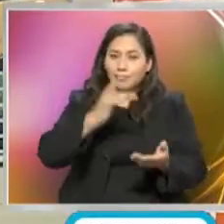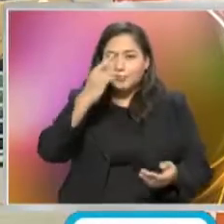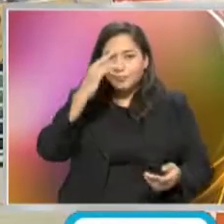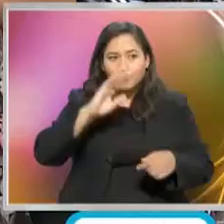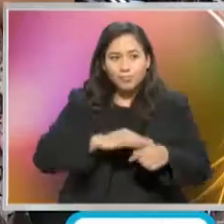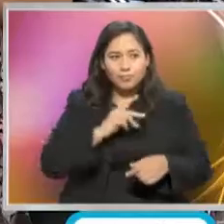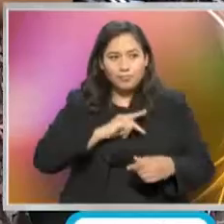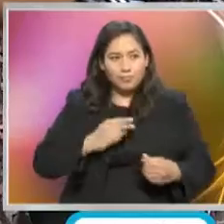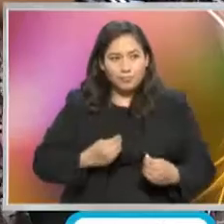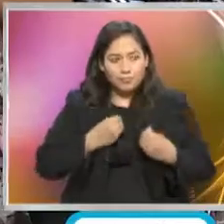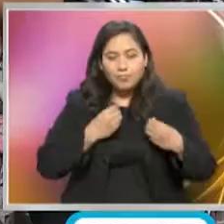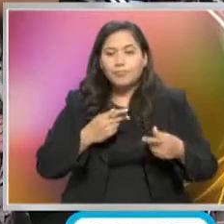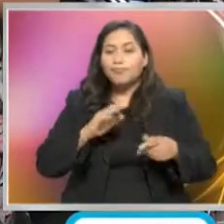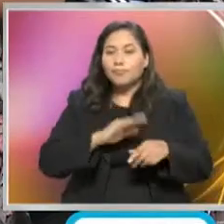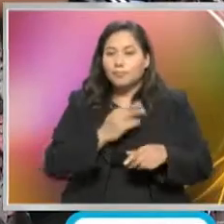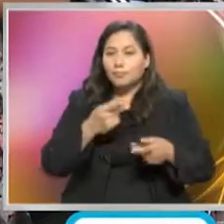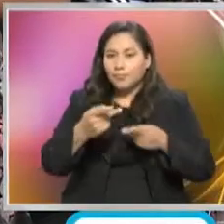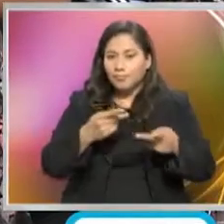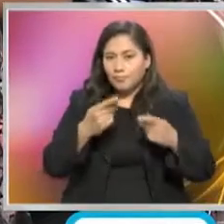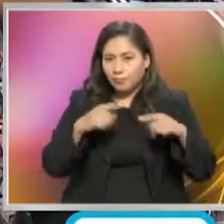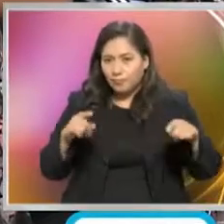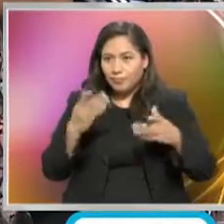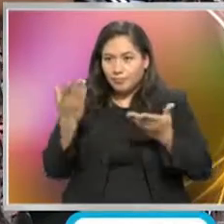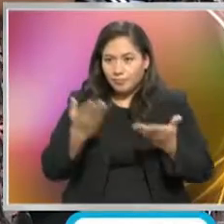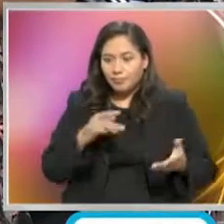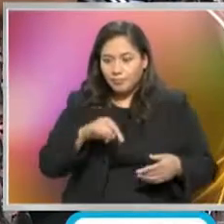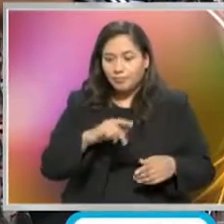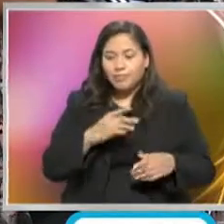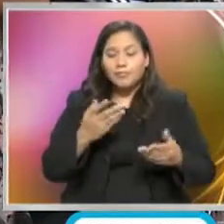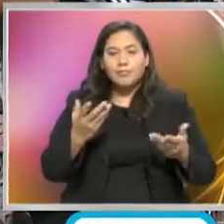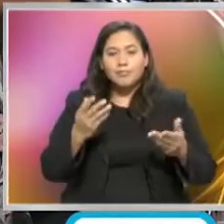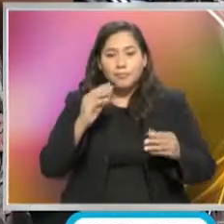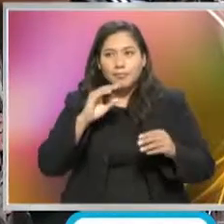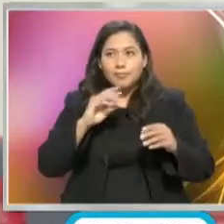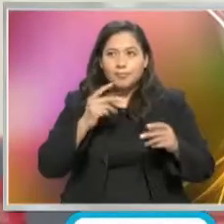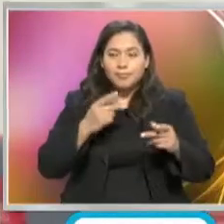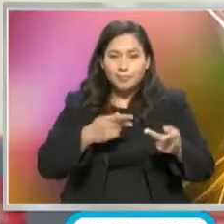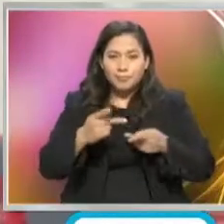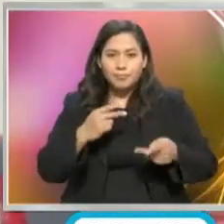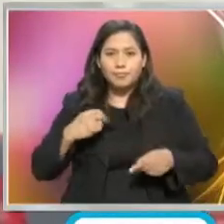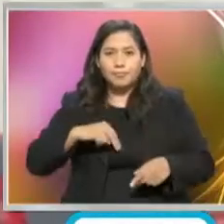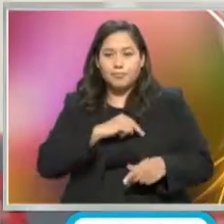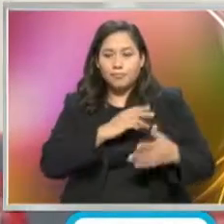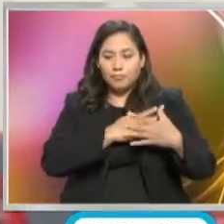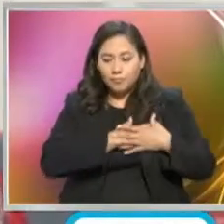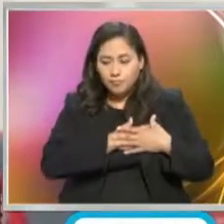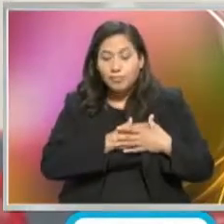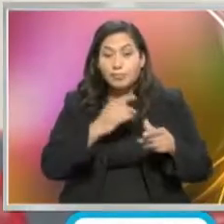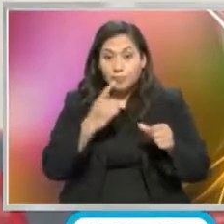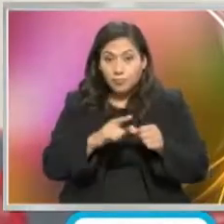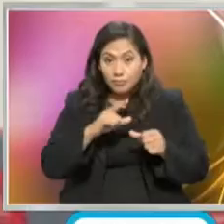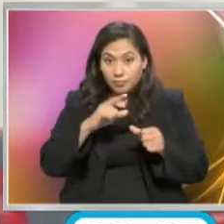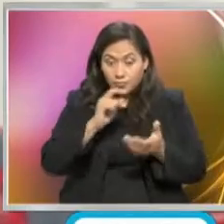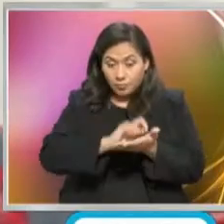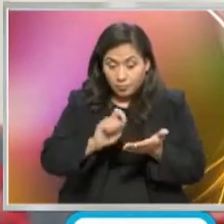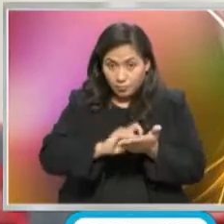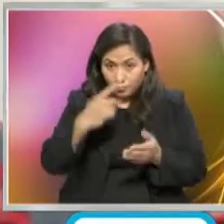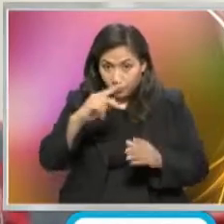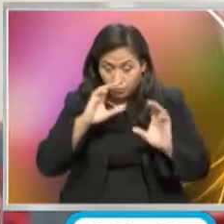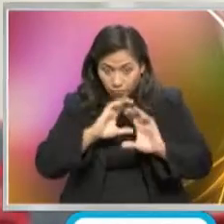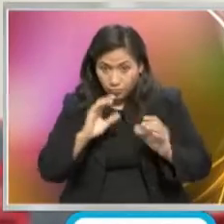Muy bien. El poder hacer la música y estar aquí y hacer lo que amamos. Y las letras digamos, de sus canciones también tienen que ver